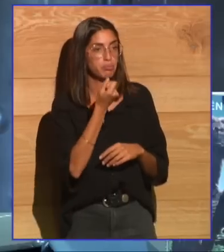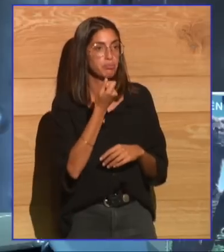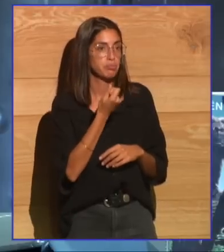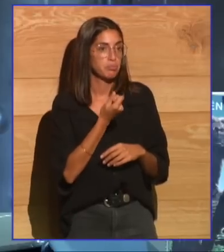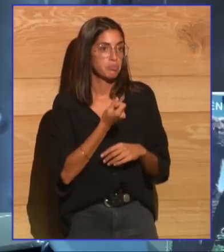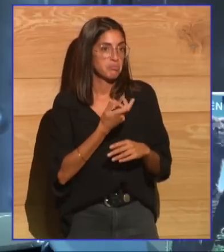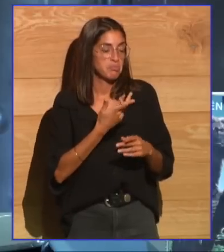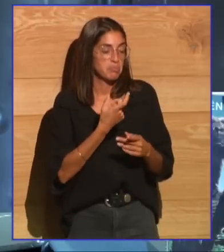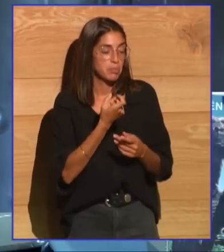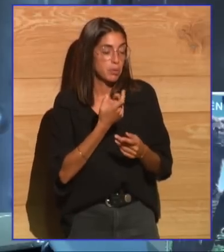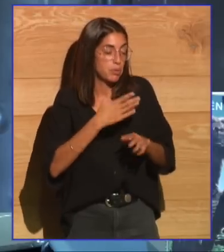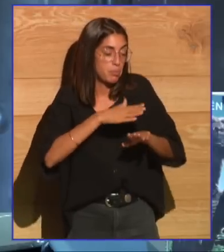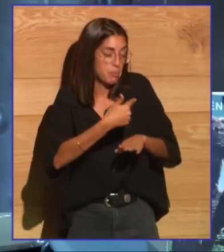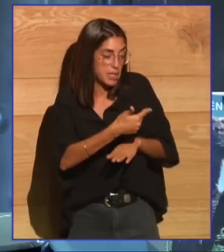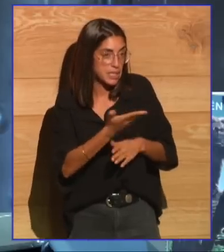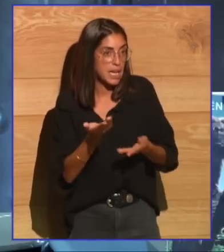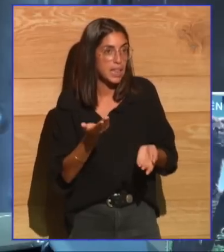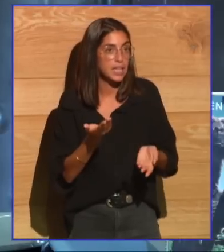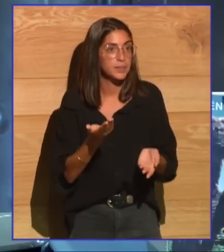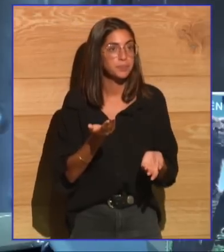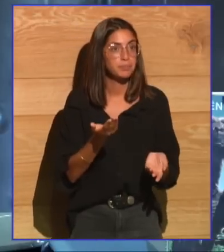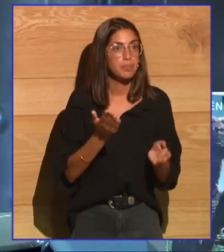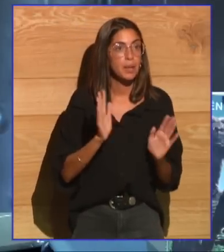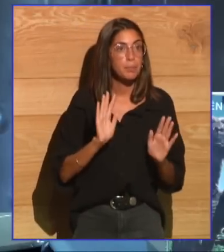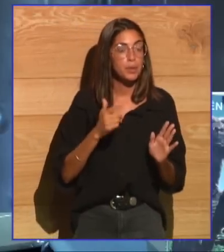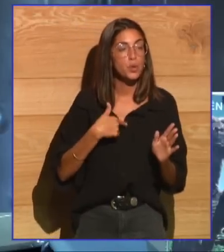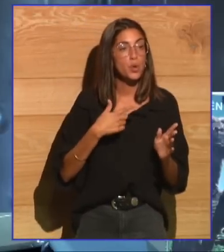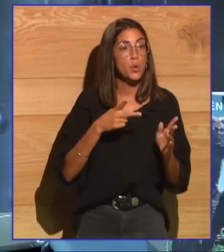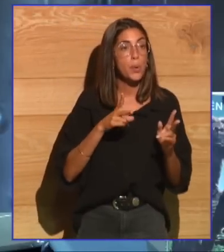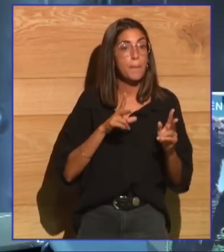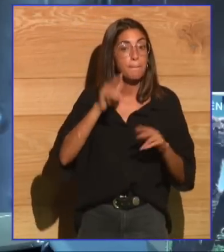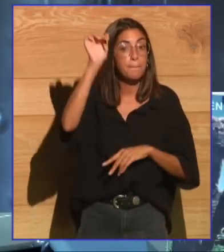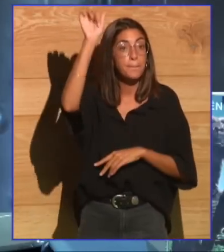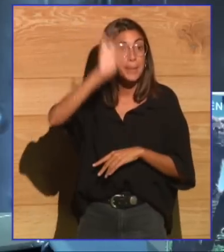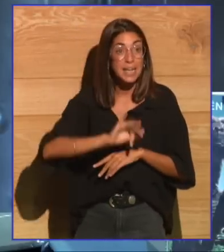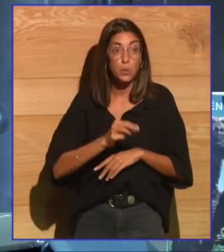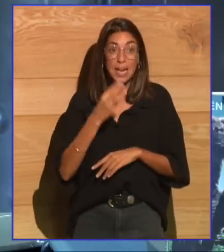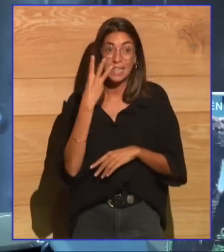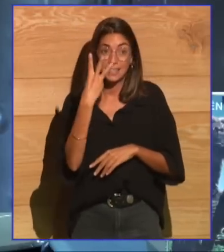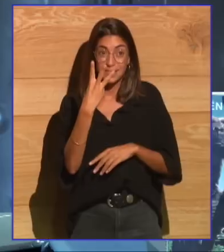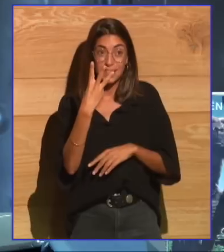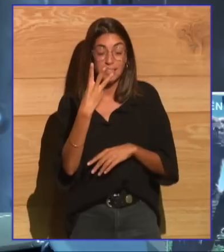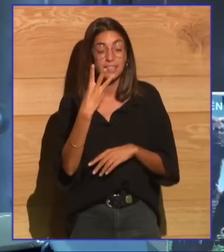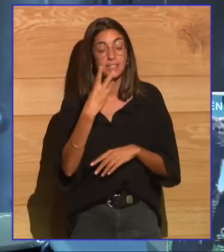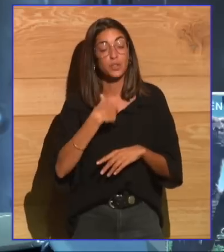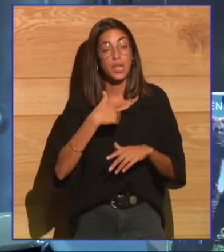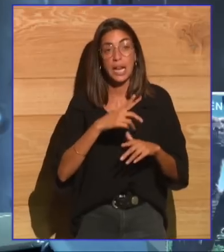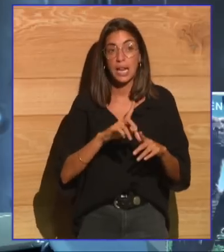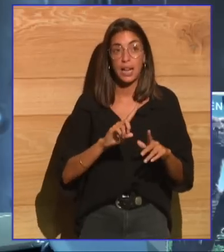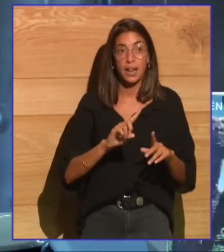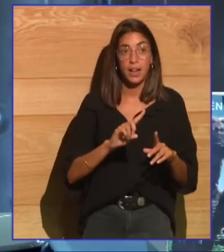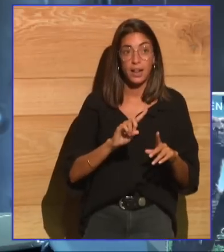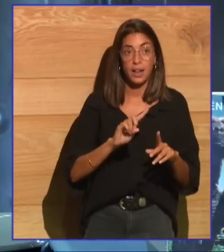todo porque nos arregla de nuestros minutillos pero de la trilogía iniciaran probablemente si alguien decidiera